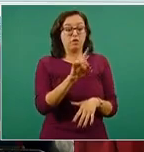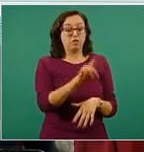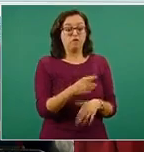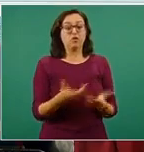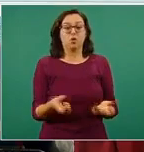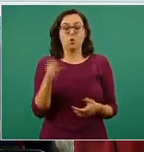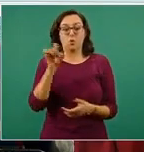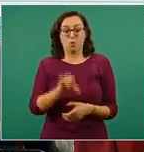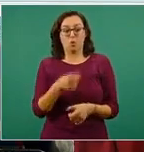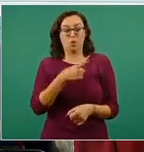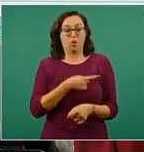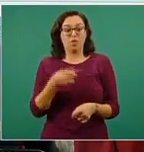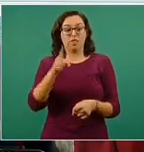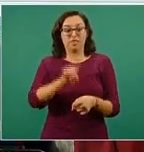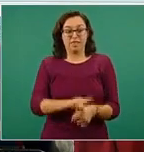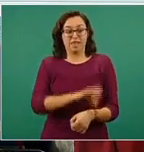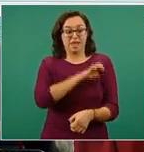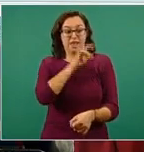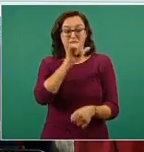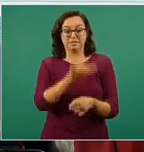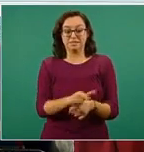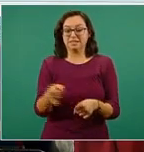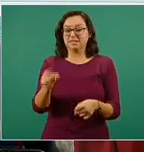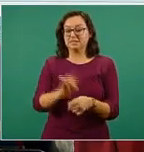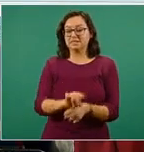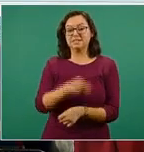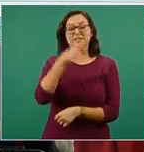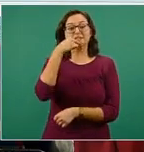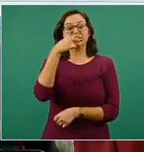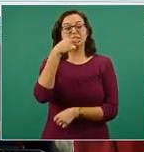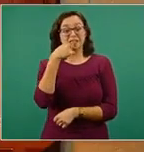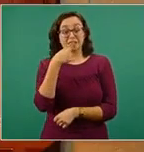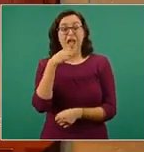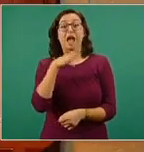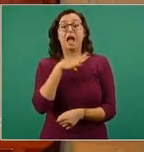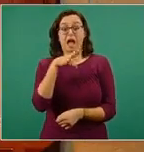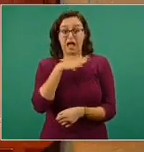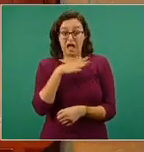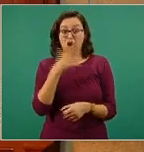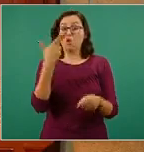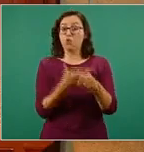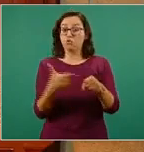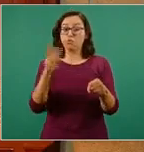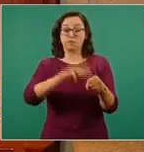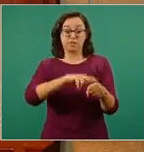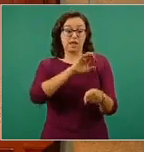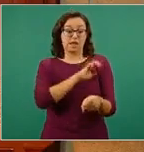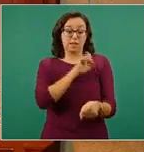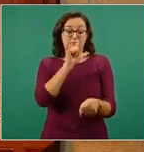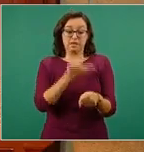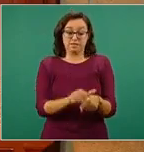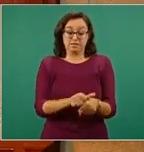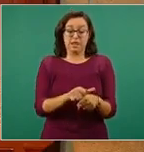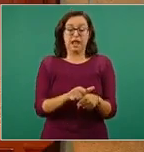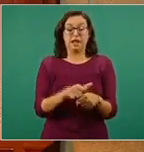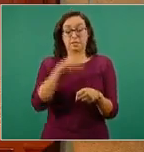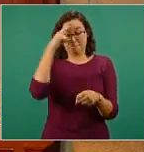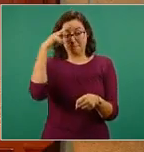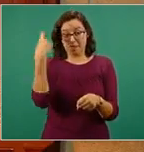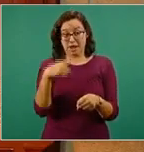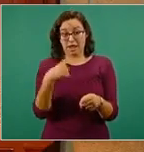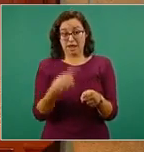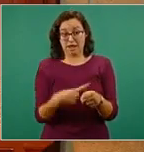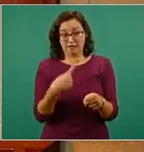Niño, también en Chiapas existe una clínica COVID para los niños que tanto la merecen y